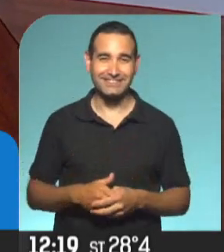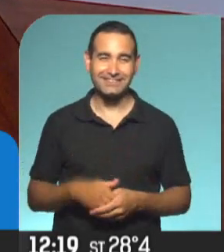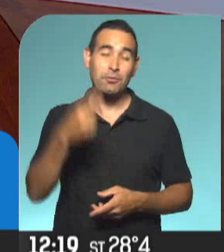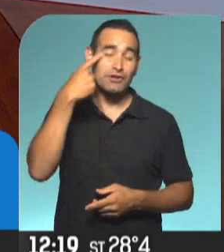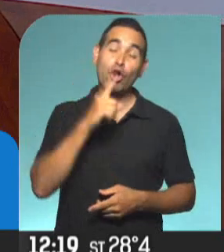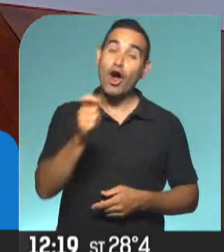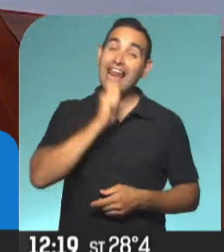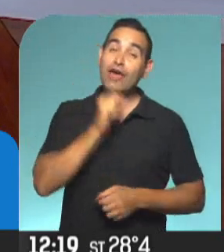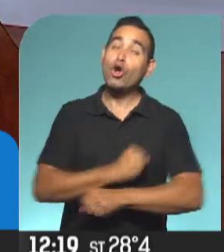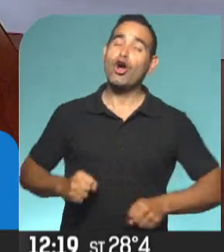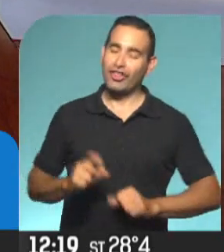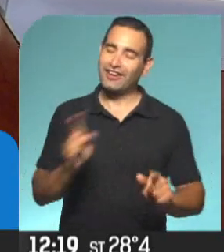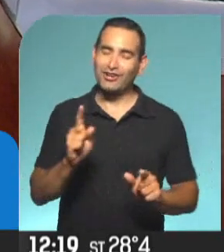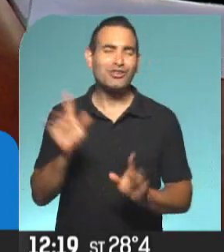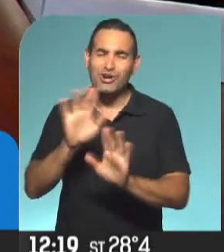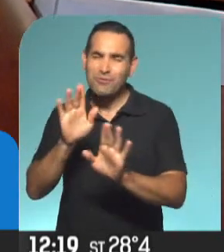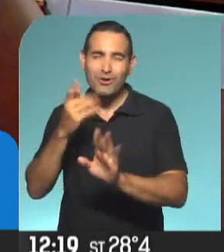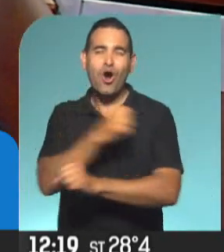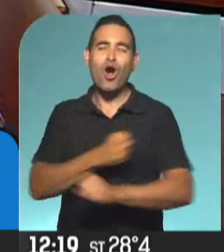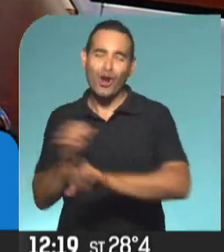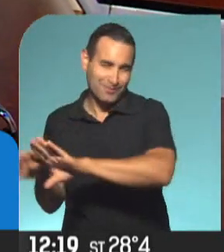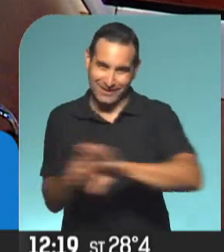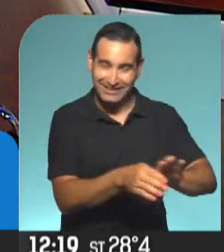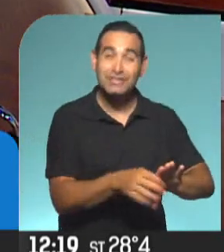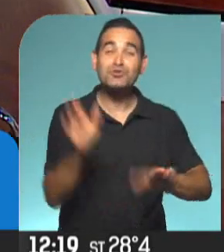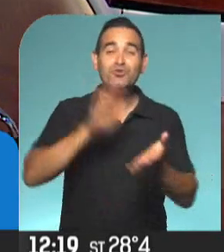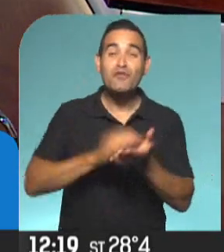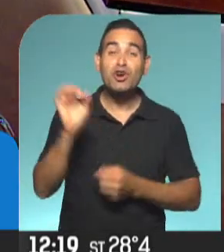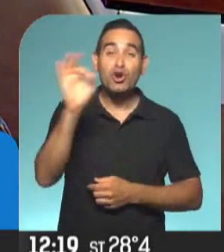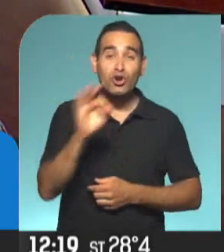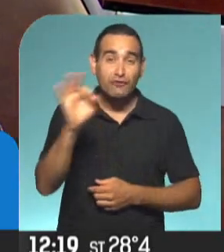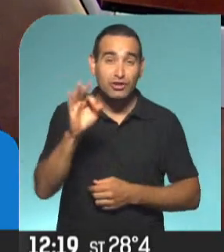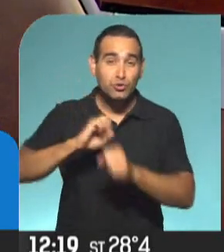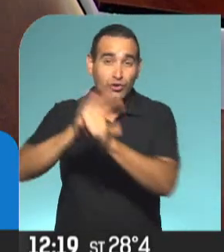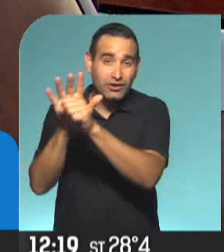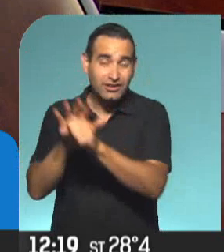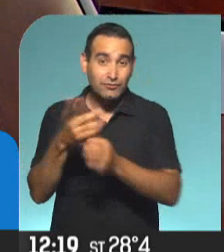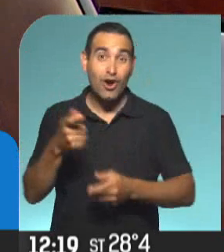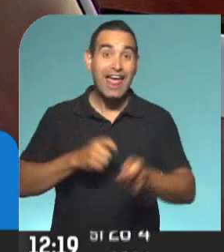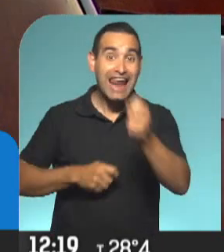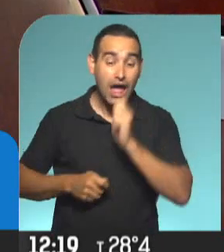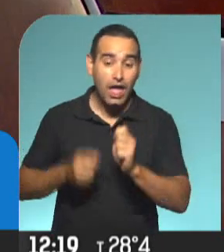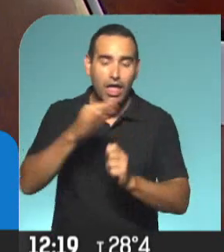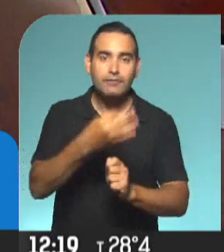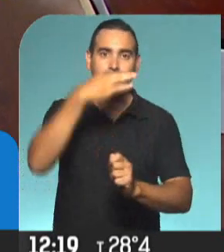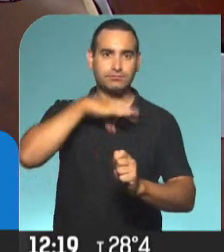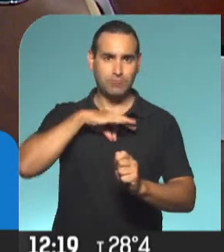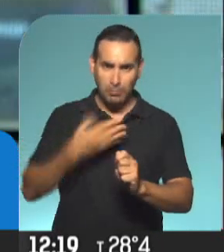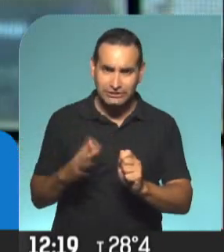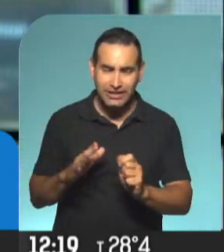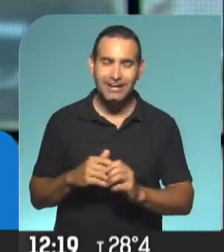pero más allá de la cuestión de peso de cada uno. Con respecto al coronavirus, ¿nos podemos contagiar comiendo helado, por ejemplo? Esa es